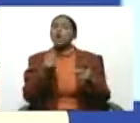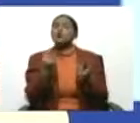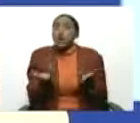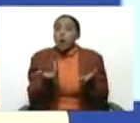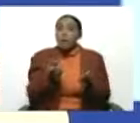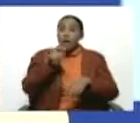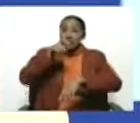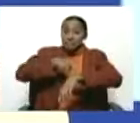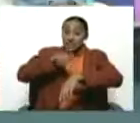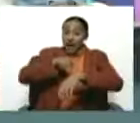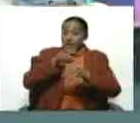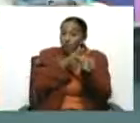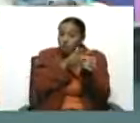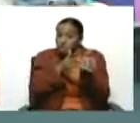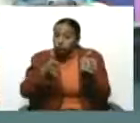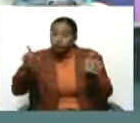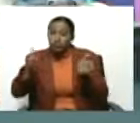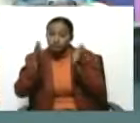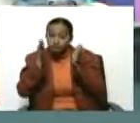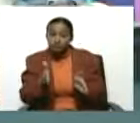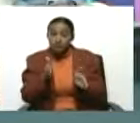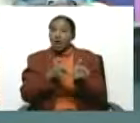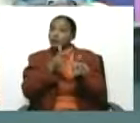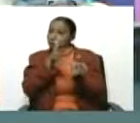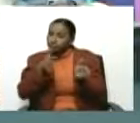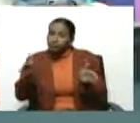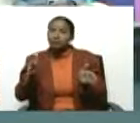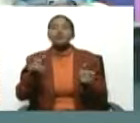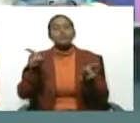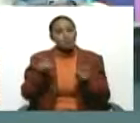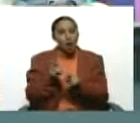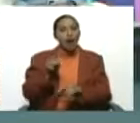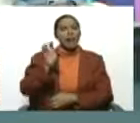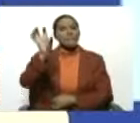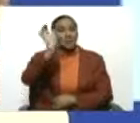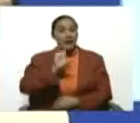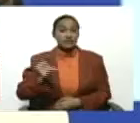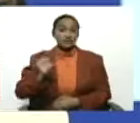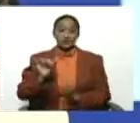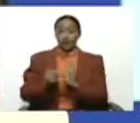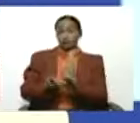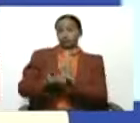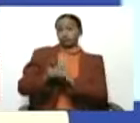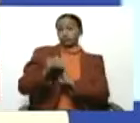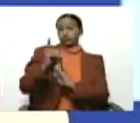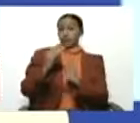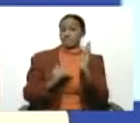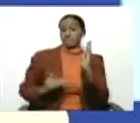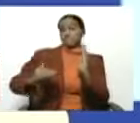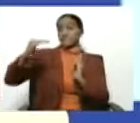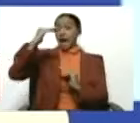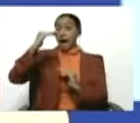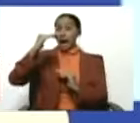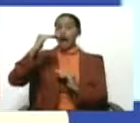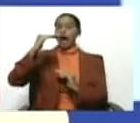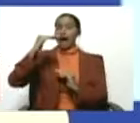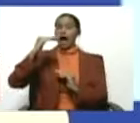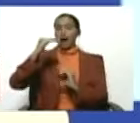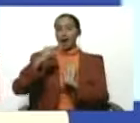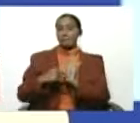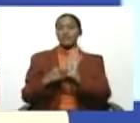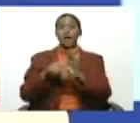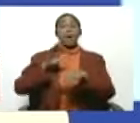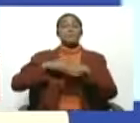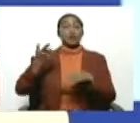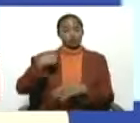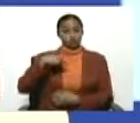a largo plazo es es importante para los países en desarrollo desde ese punto de vista Yo diría que nosotros estábamos atrasados